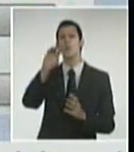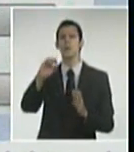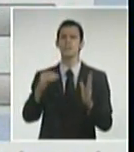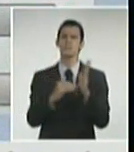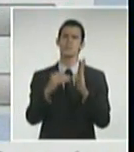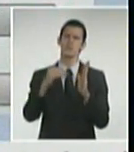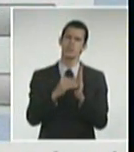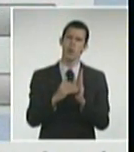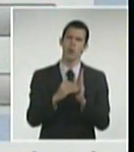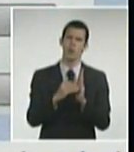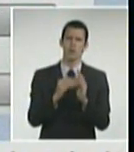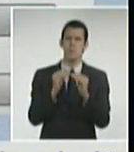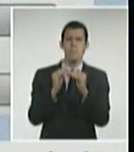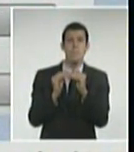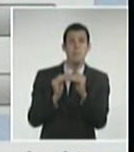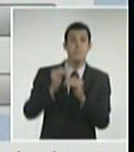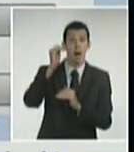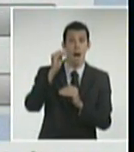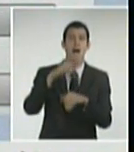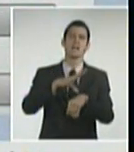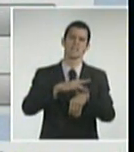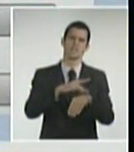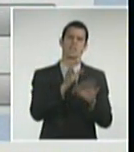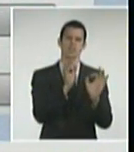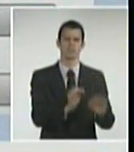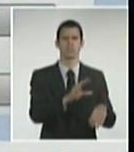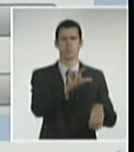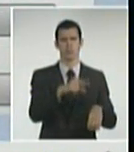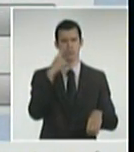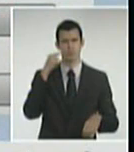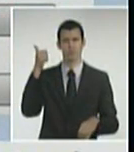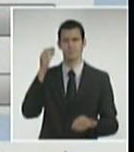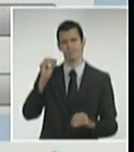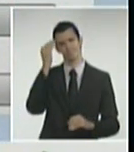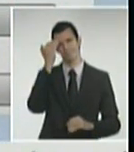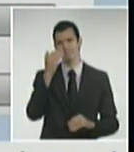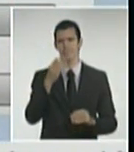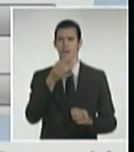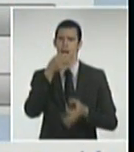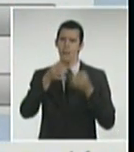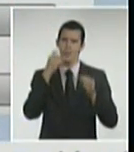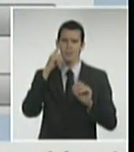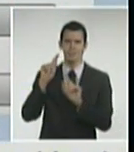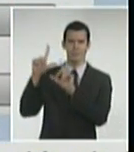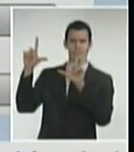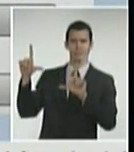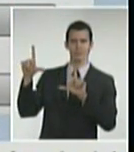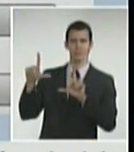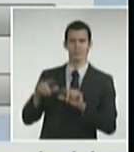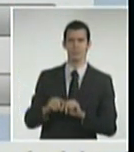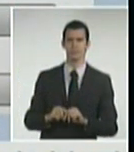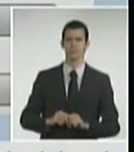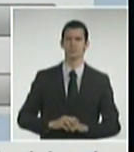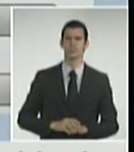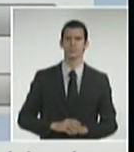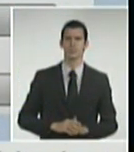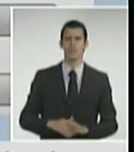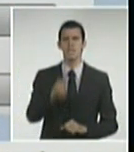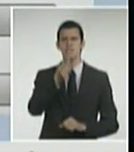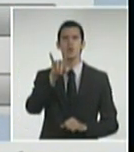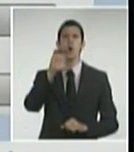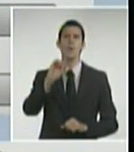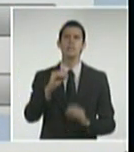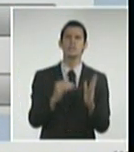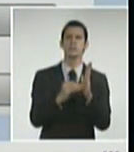190.609.843 personas sí han diagnosticado. Ahí lo tienen, muchas gracias. 190 millones de personas,